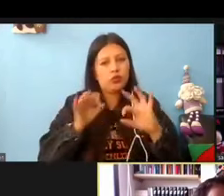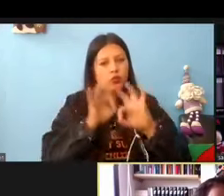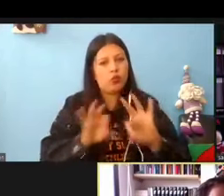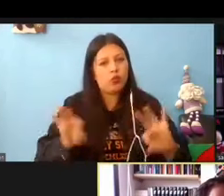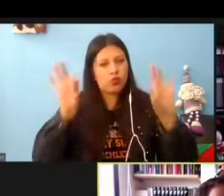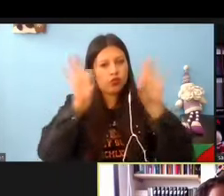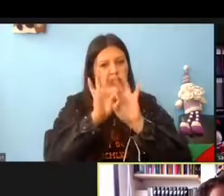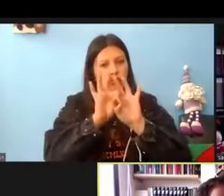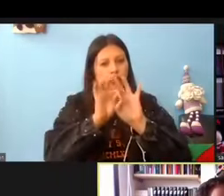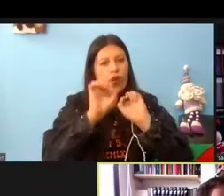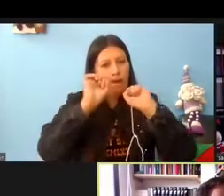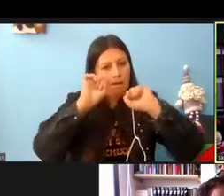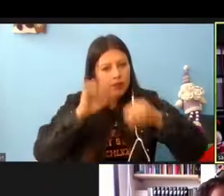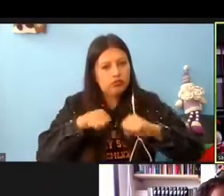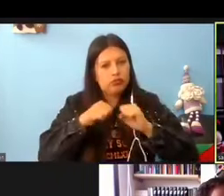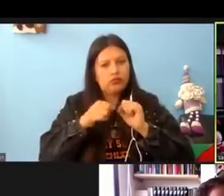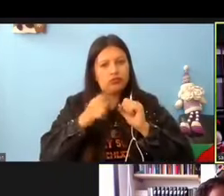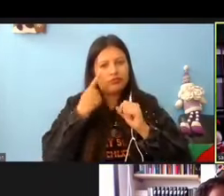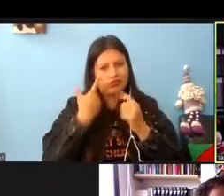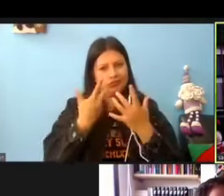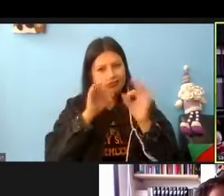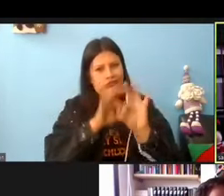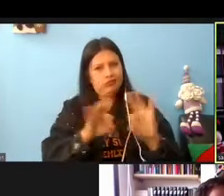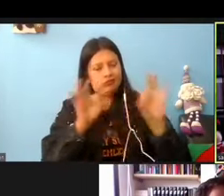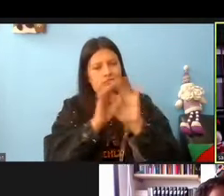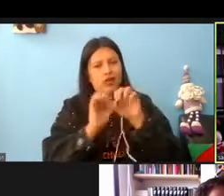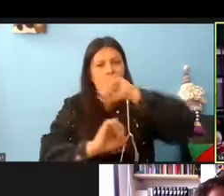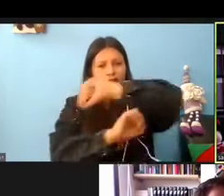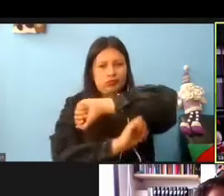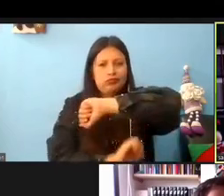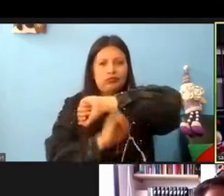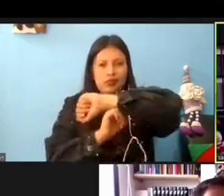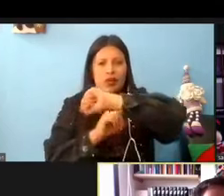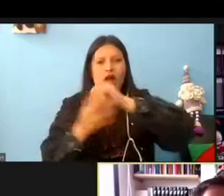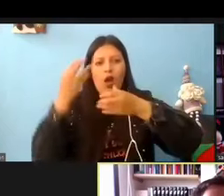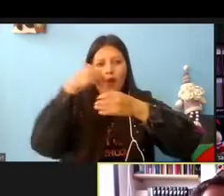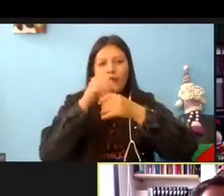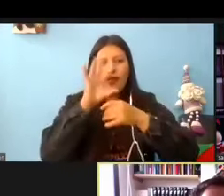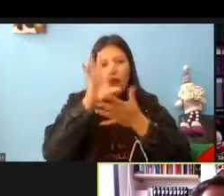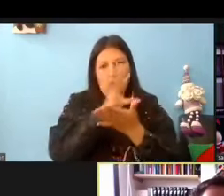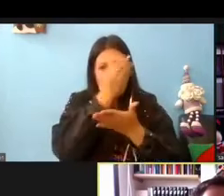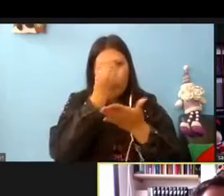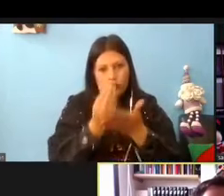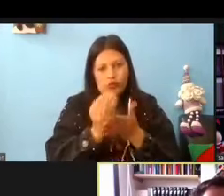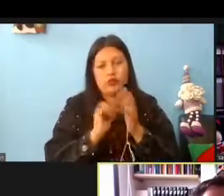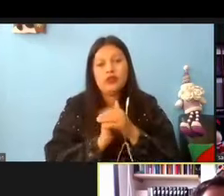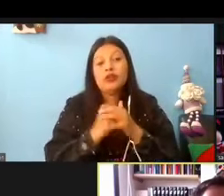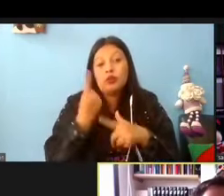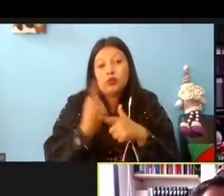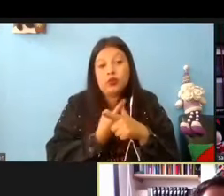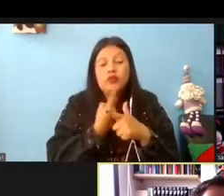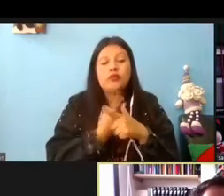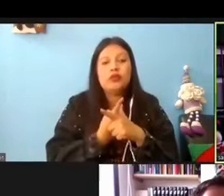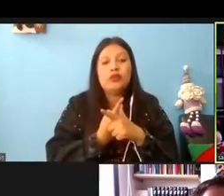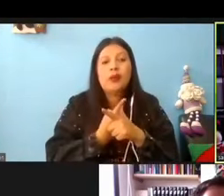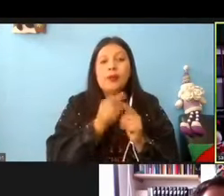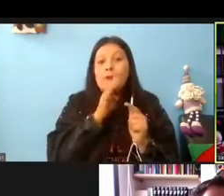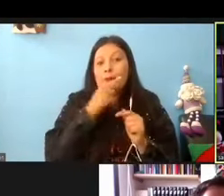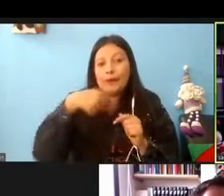que pudiéramos recalcar, reforzar como parte de estas conclusiones. Entonces, quienes